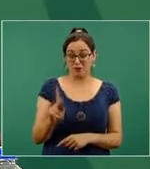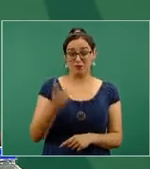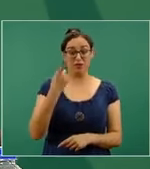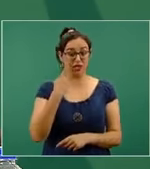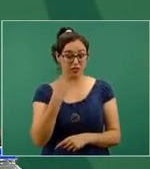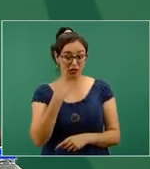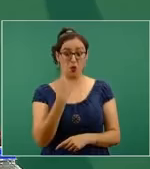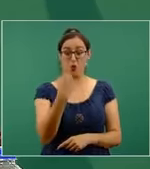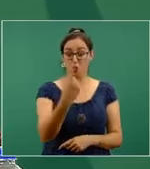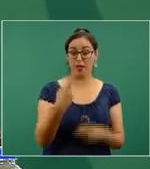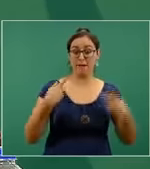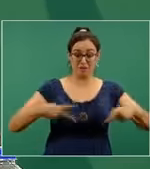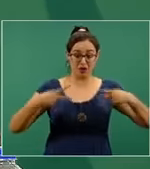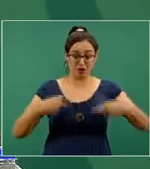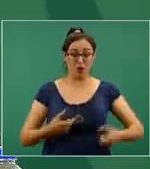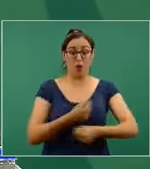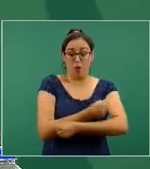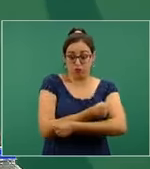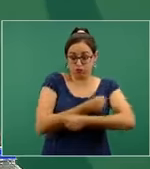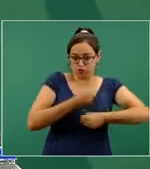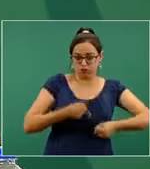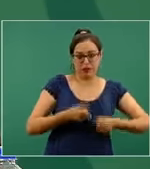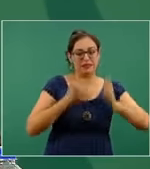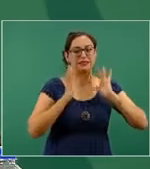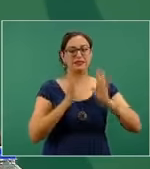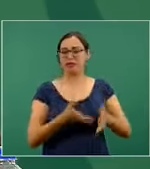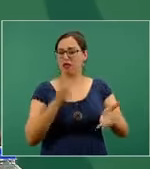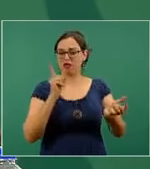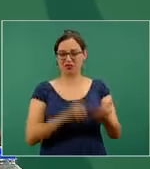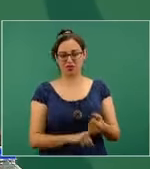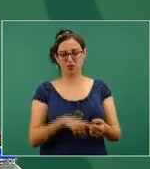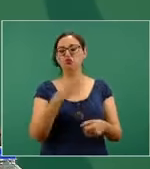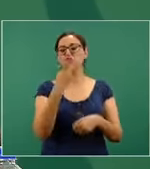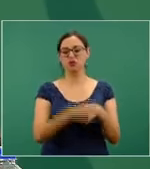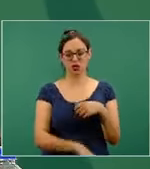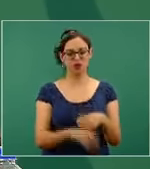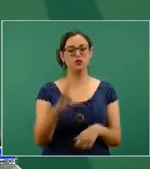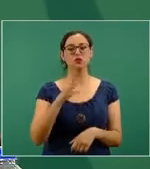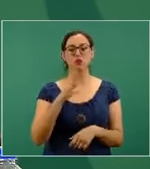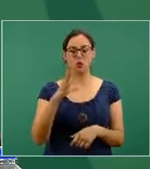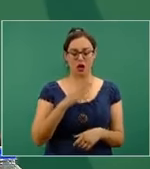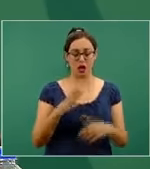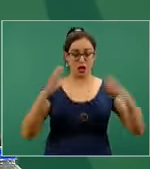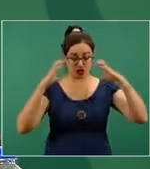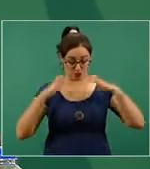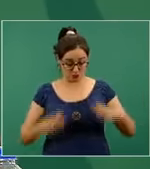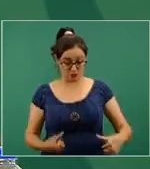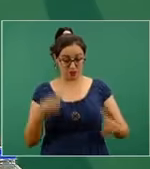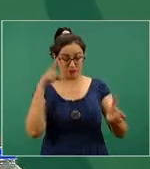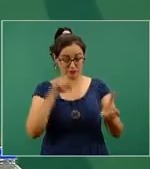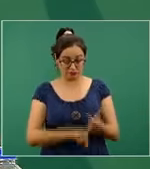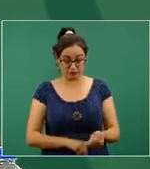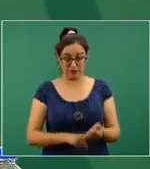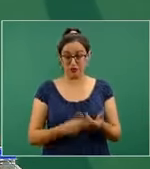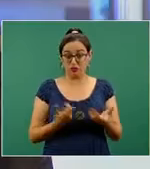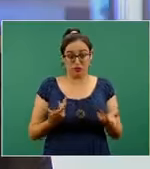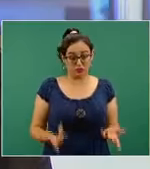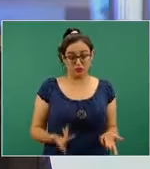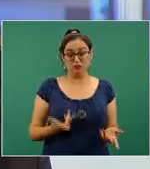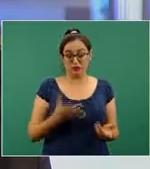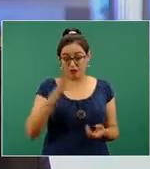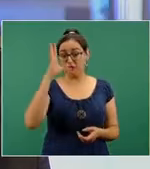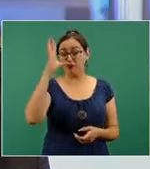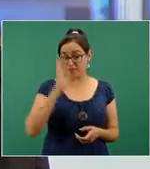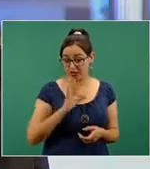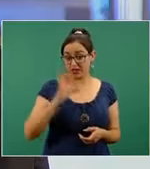persona. Más allá de las alteraciones metabólicas internas, de los procesos metabólicos del cuerpo, que estos pueden